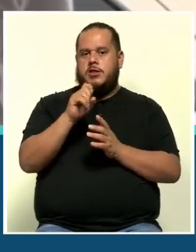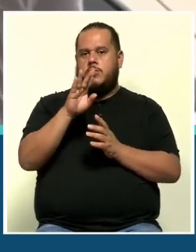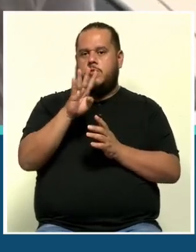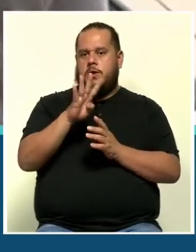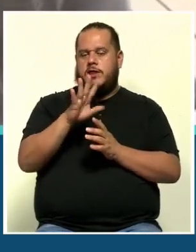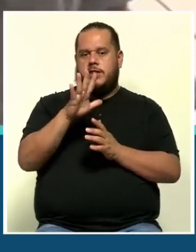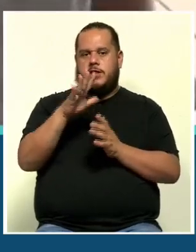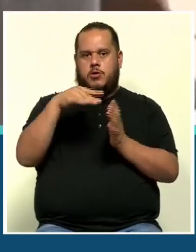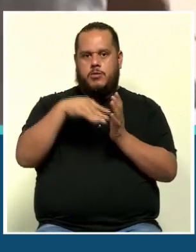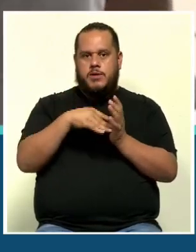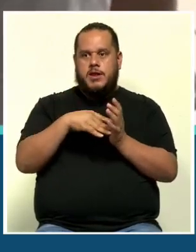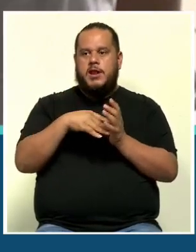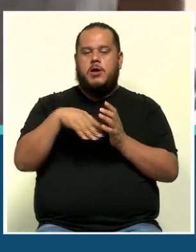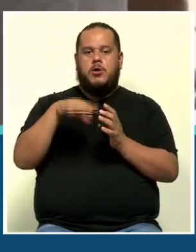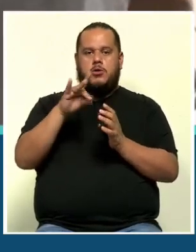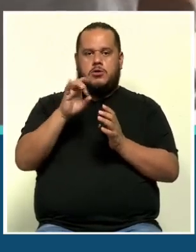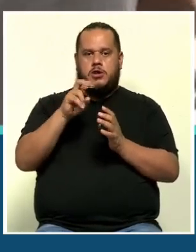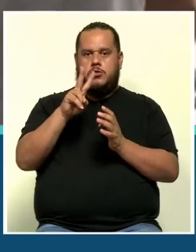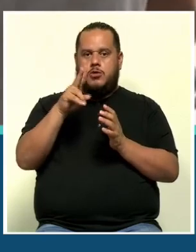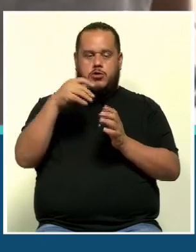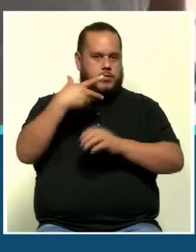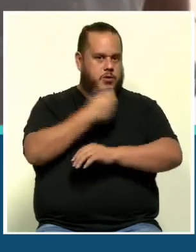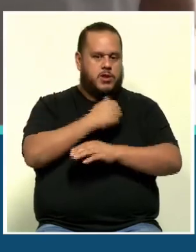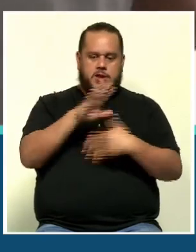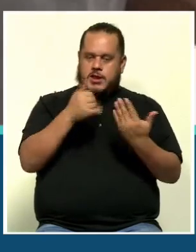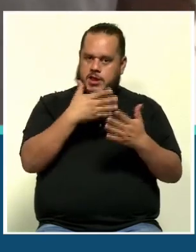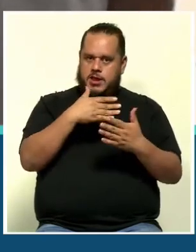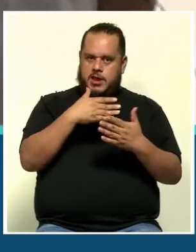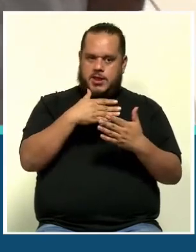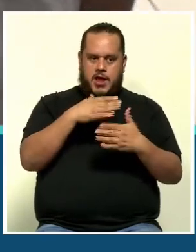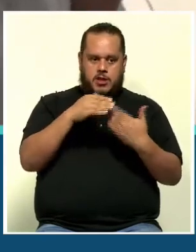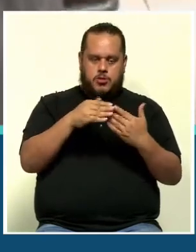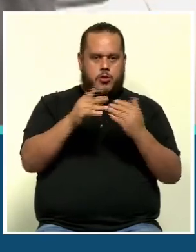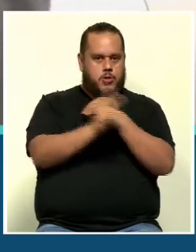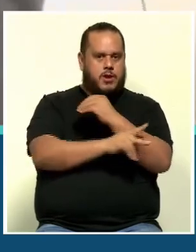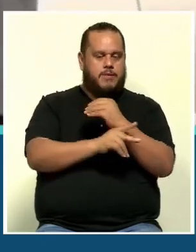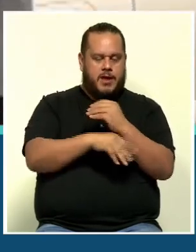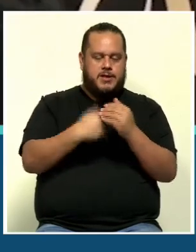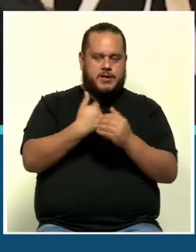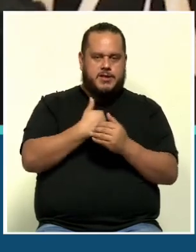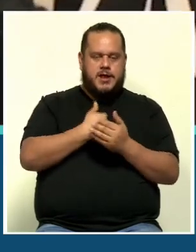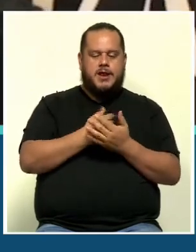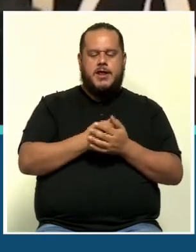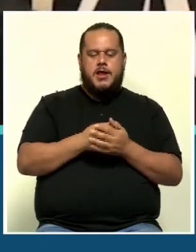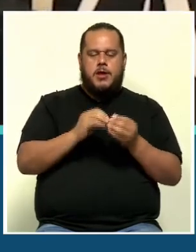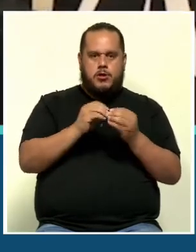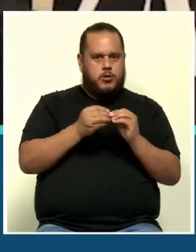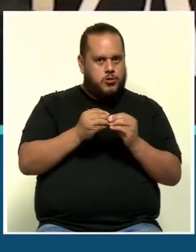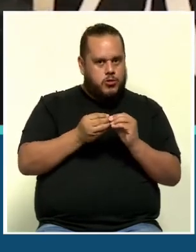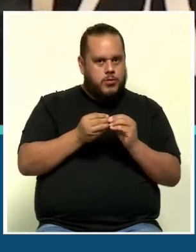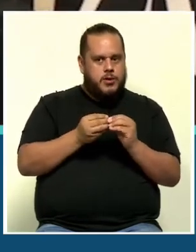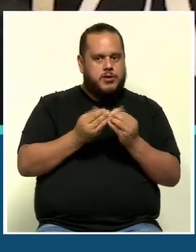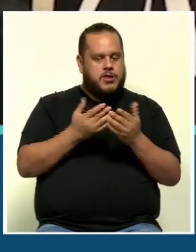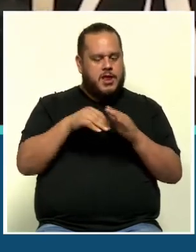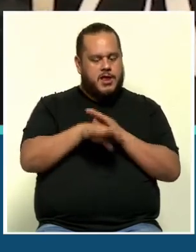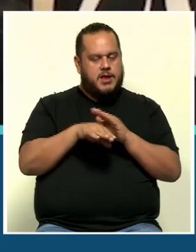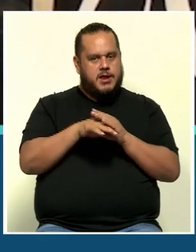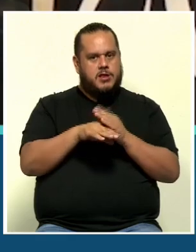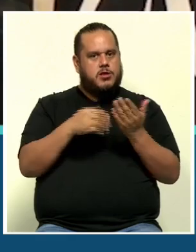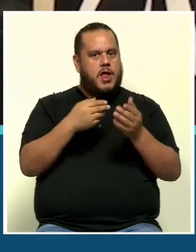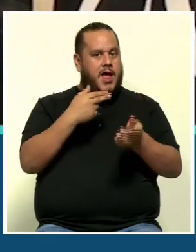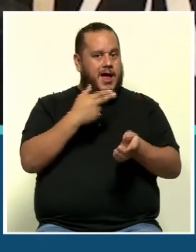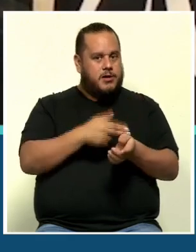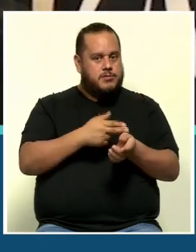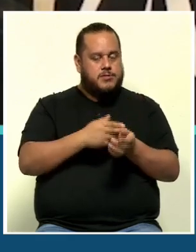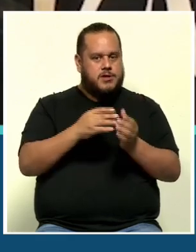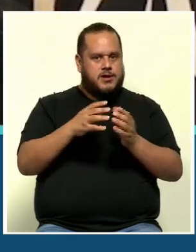8.145.182 vacunas las que se aplicaron a la población en general a lo largo y ancho del país. A pesar de esto, los números sobre ingresos hospitalarios